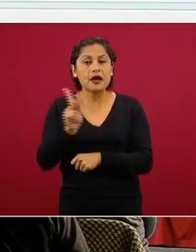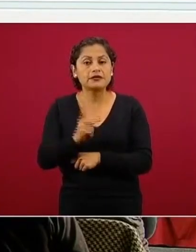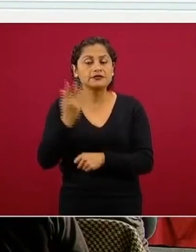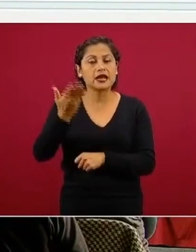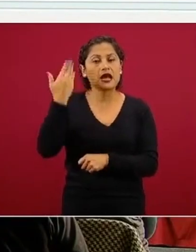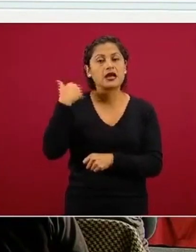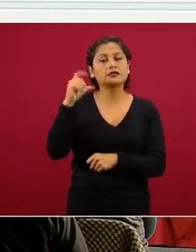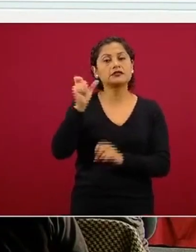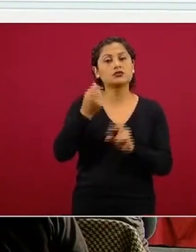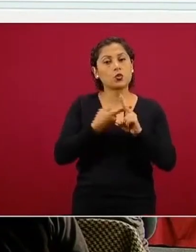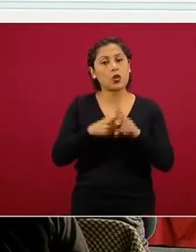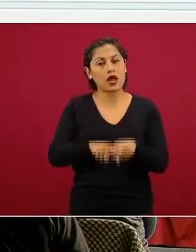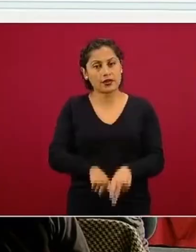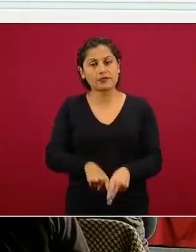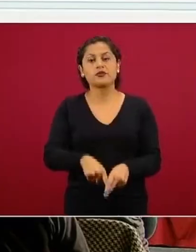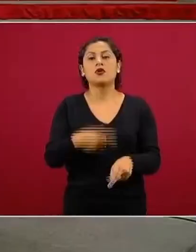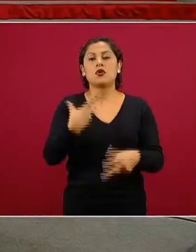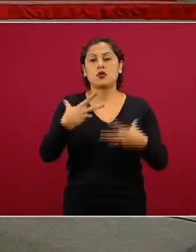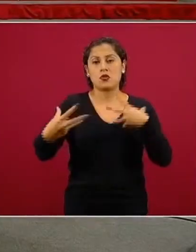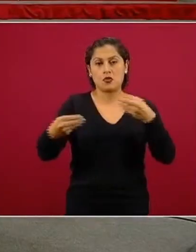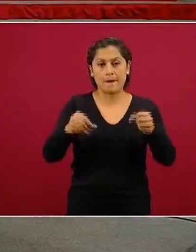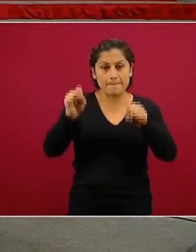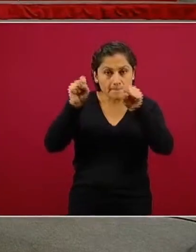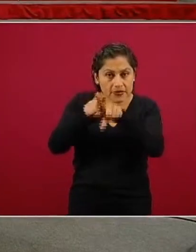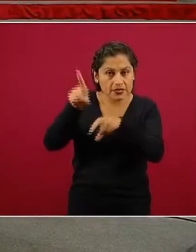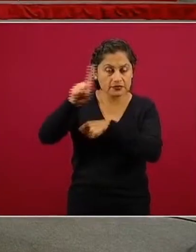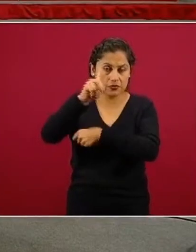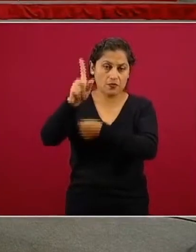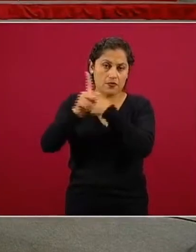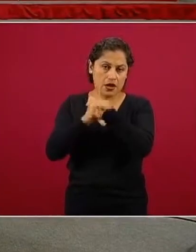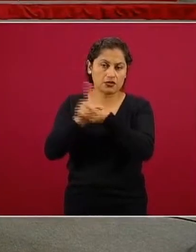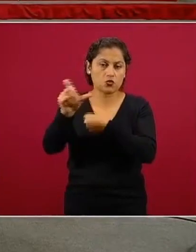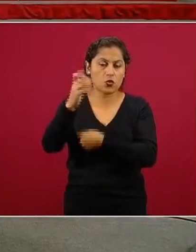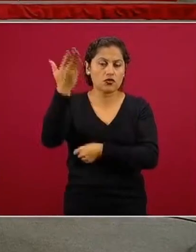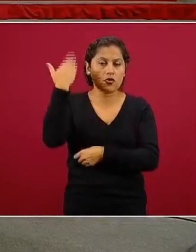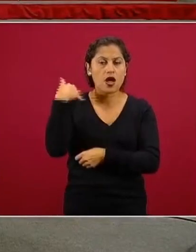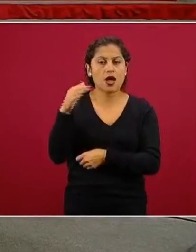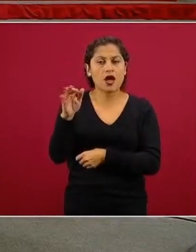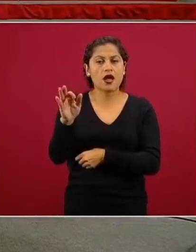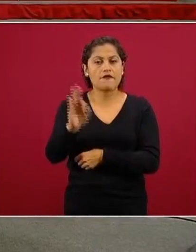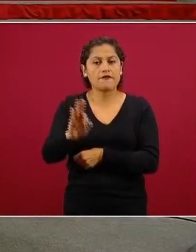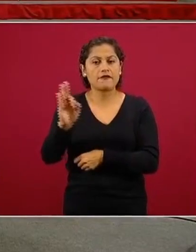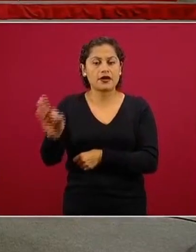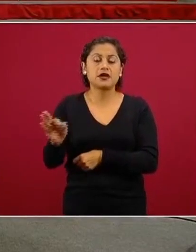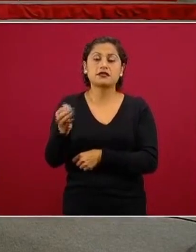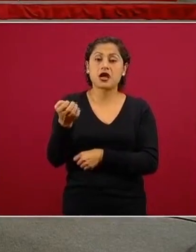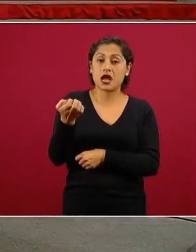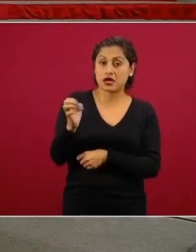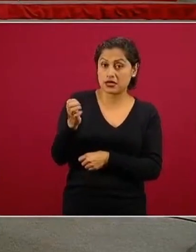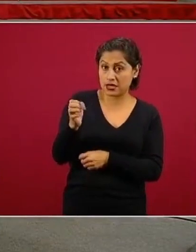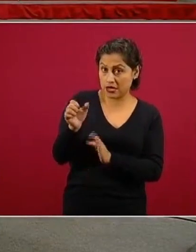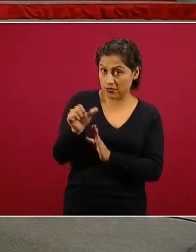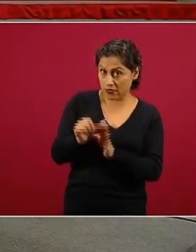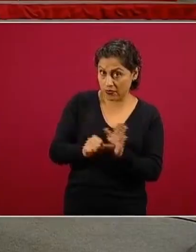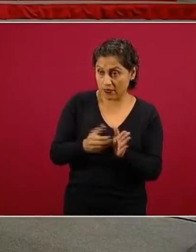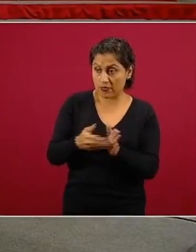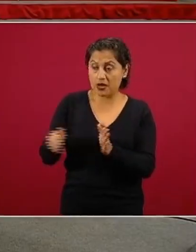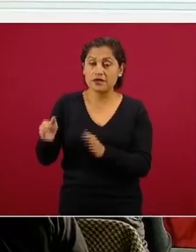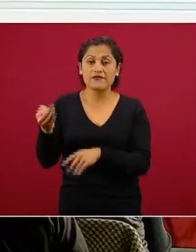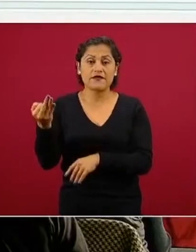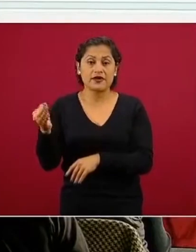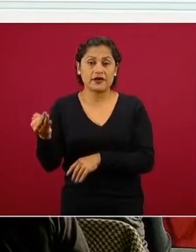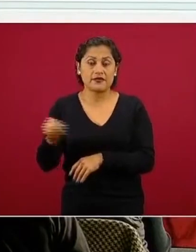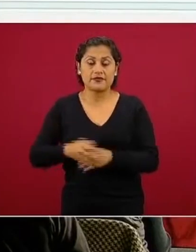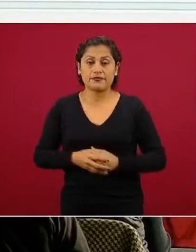de la epidemia en esos mismos países durante el mes de enero, final del mes de enero y el inicio del mes de